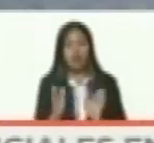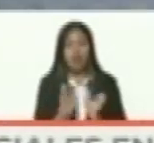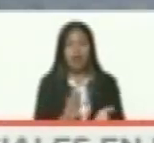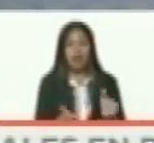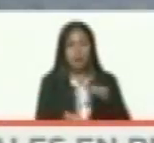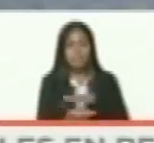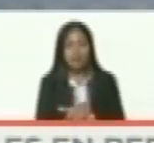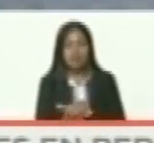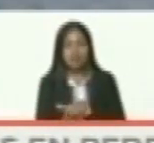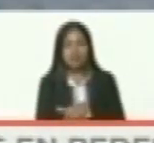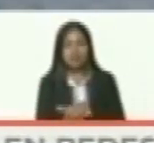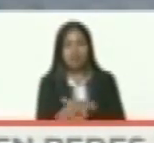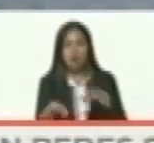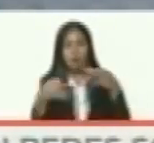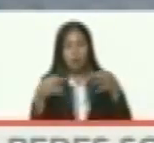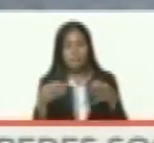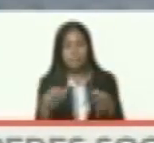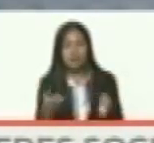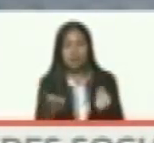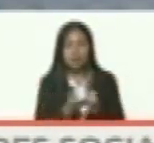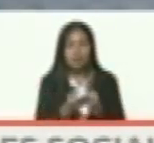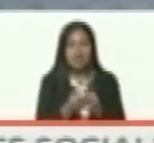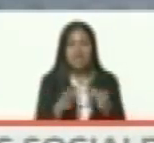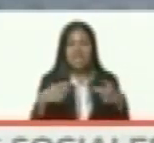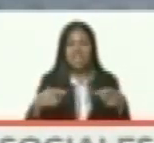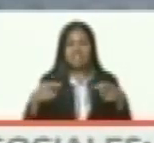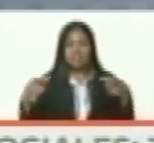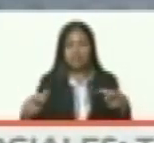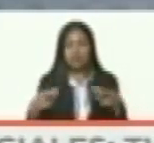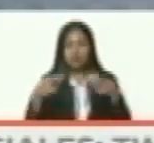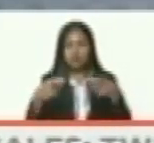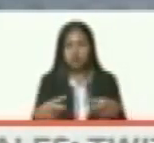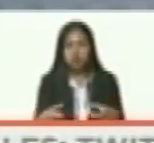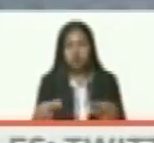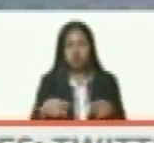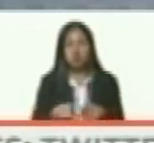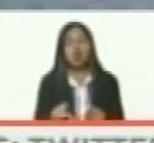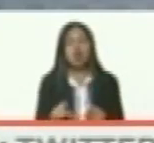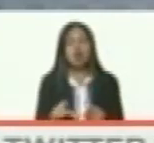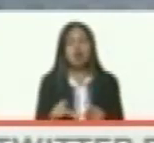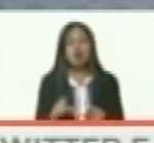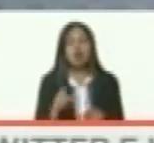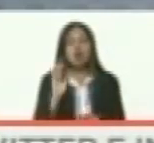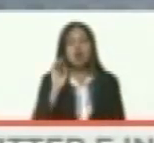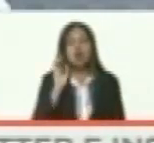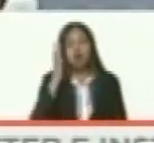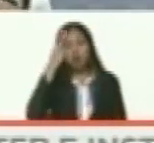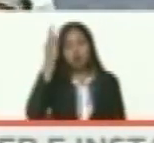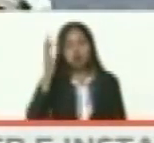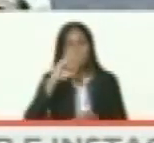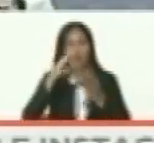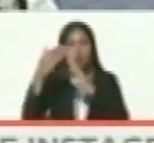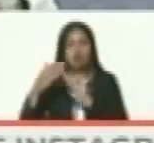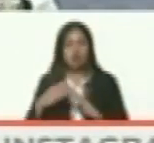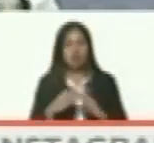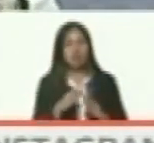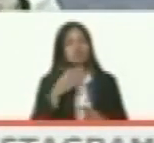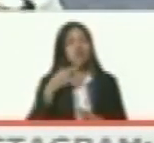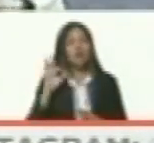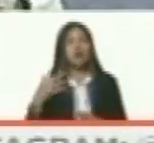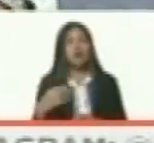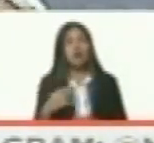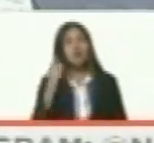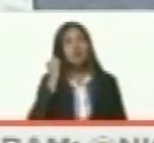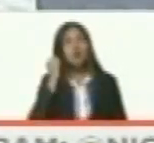con los papeles y el cheque del Consejo Comunal Santa Eduviges de Guarena a la compañera